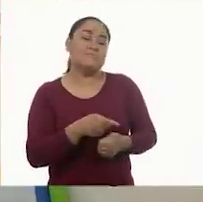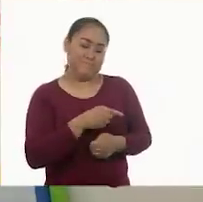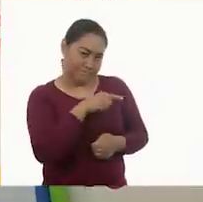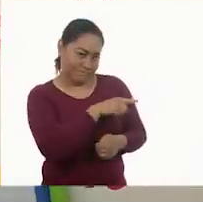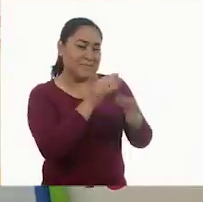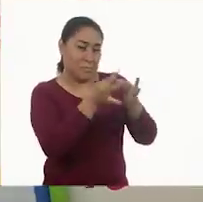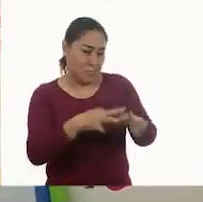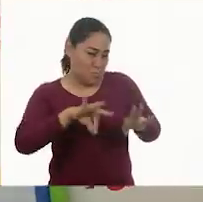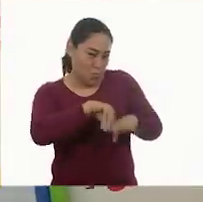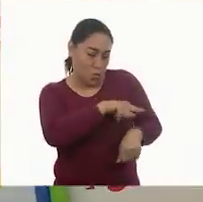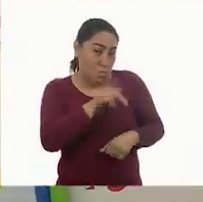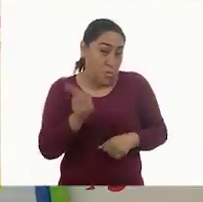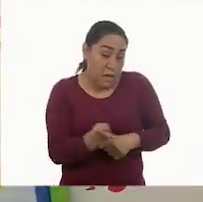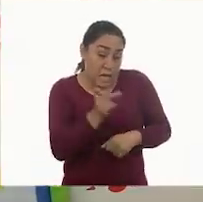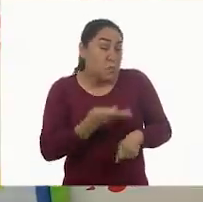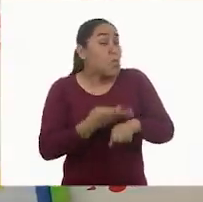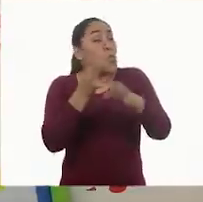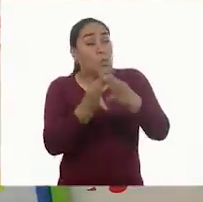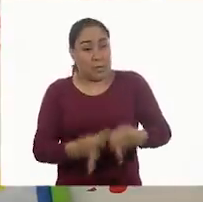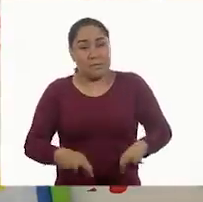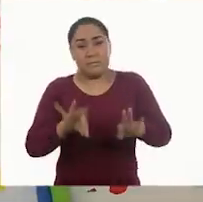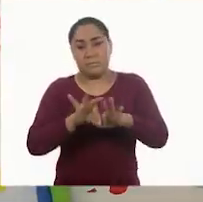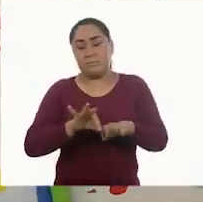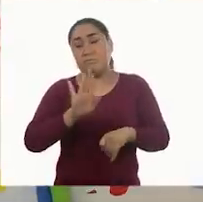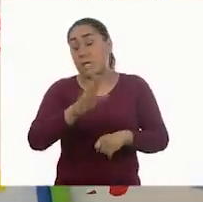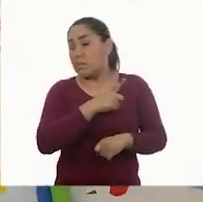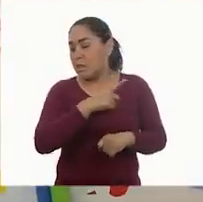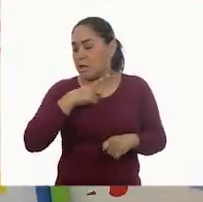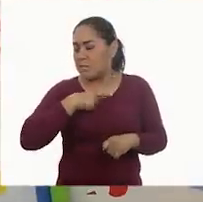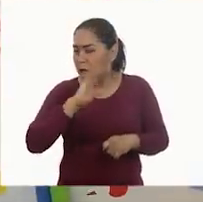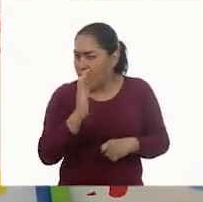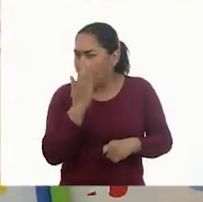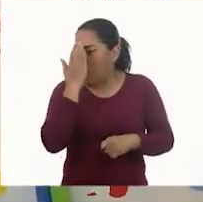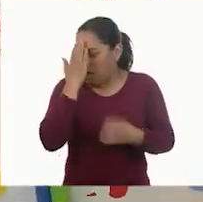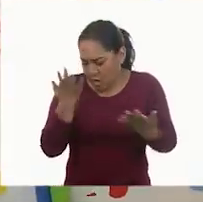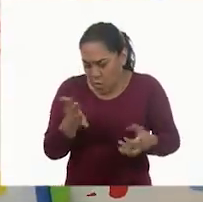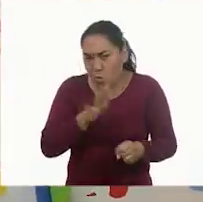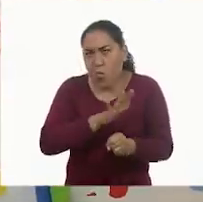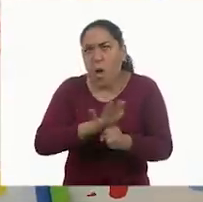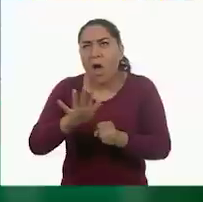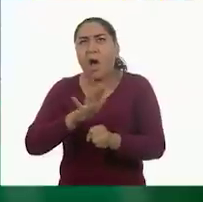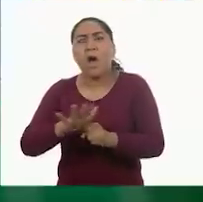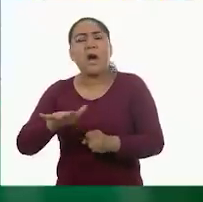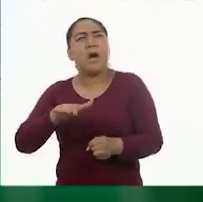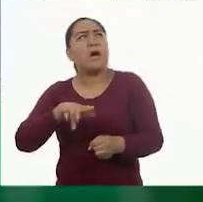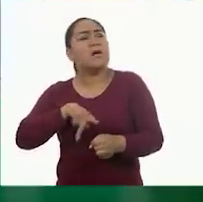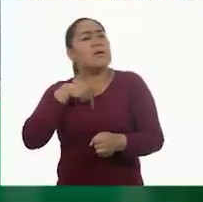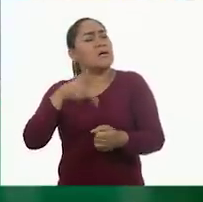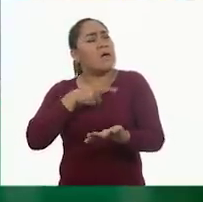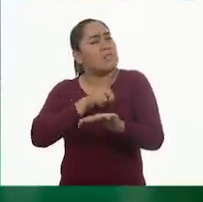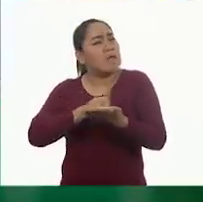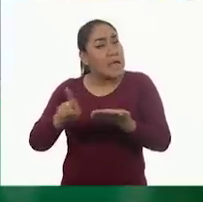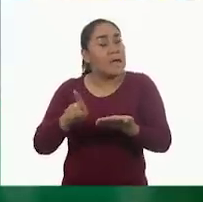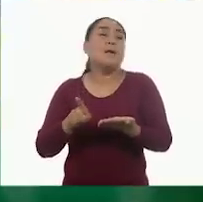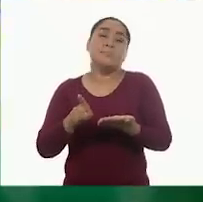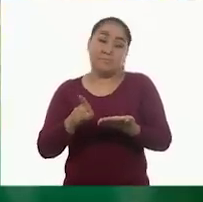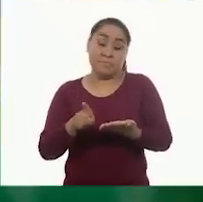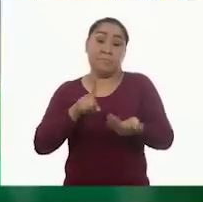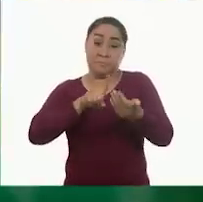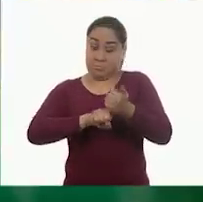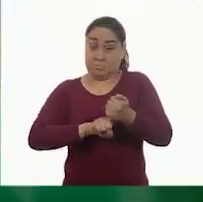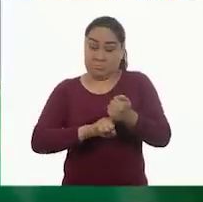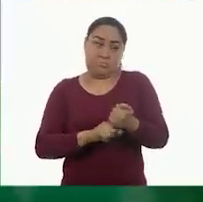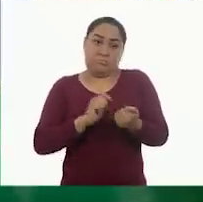parece que es una pregunta, Bri, fundamental. Tenemos que conocer cuáles son nuestros derechos y que parte de la idea de que somos